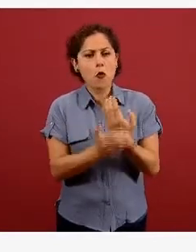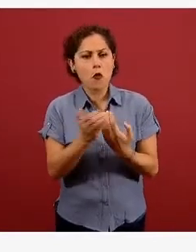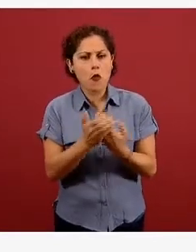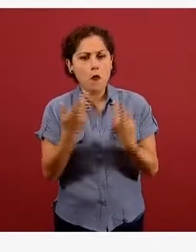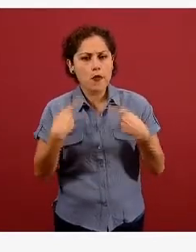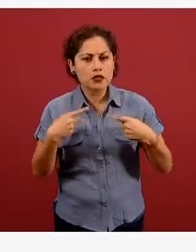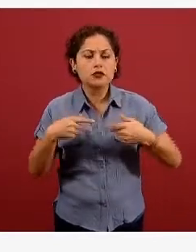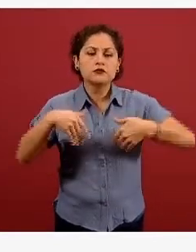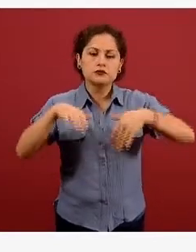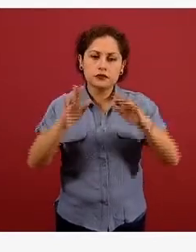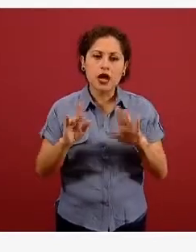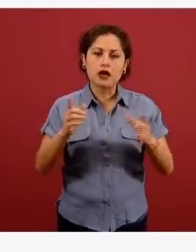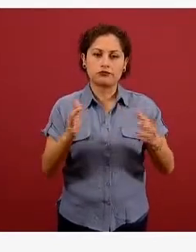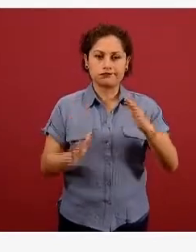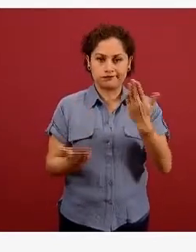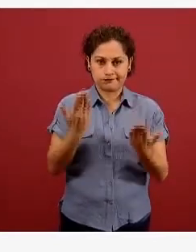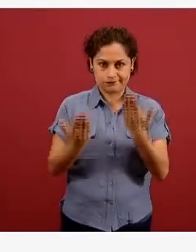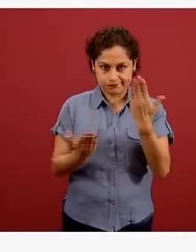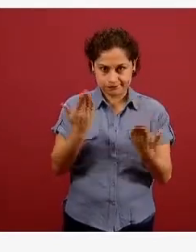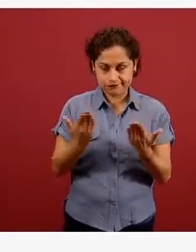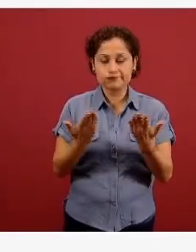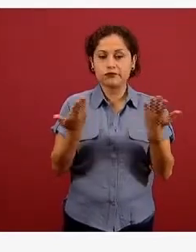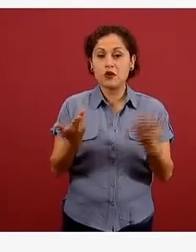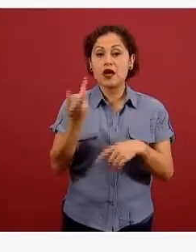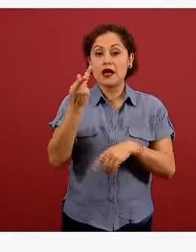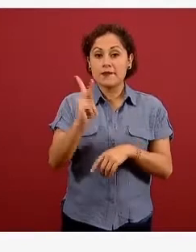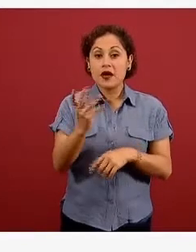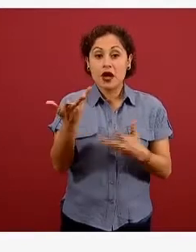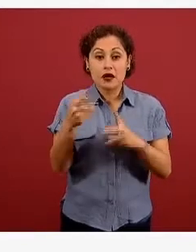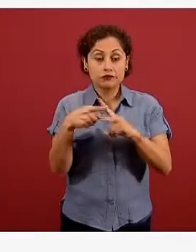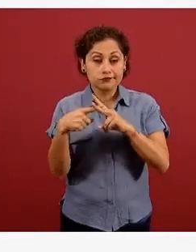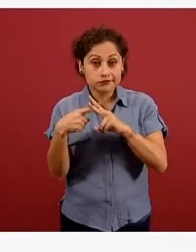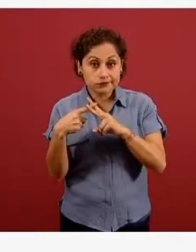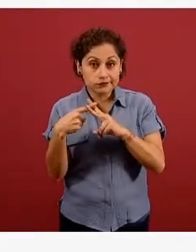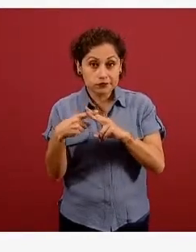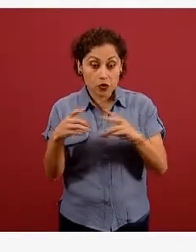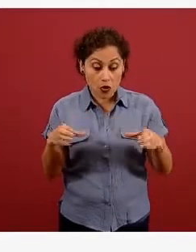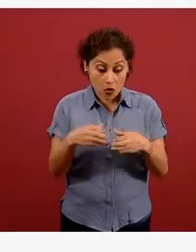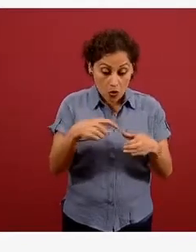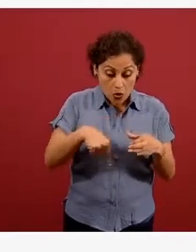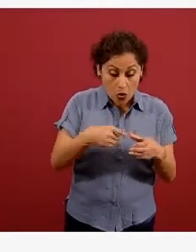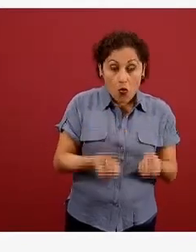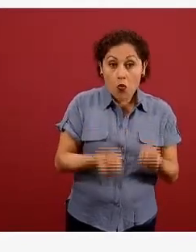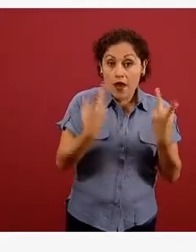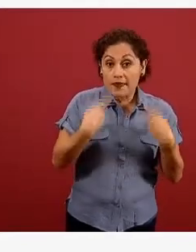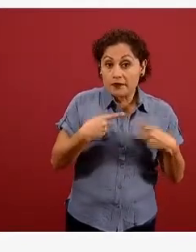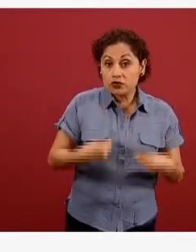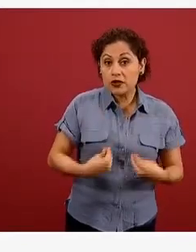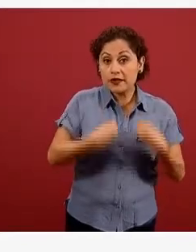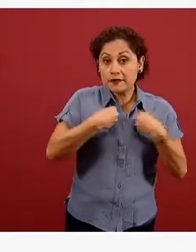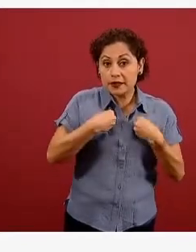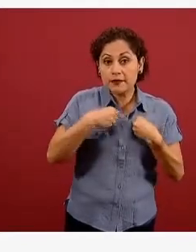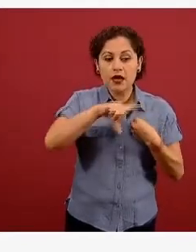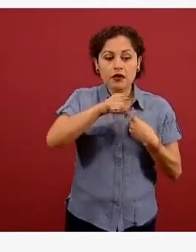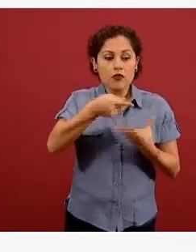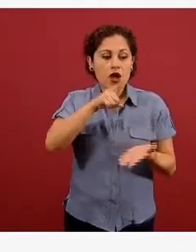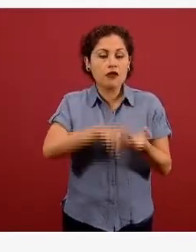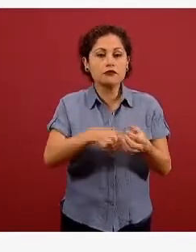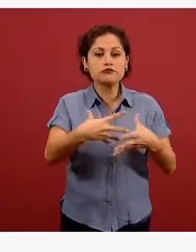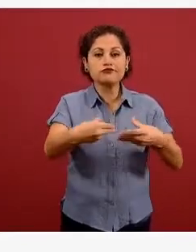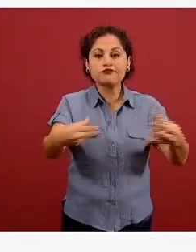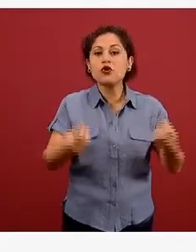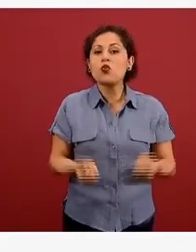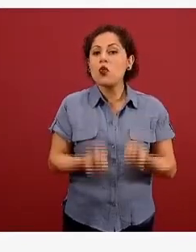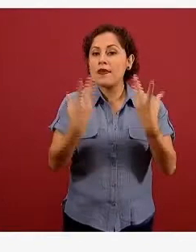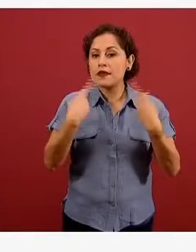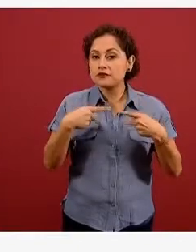tienen poblaciones distintas. Si lo dividimos por el número de habitantes en el estado, se puede comparar la intensidad de transmisión y vemos